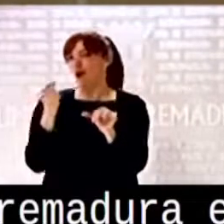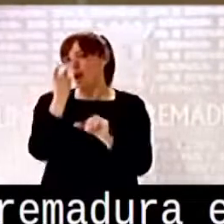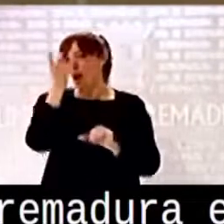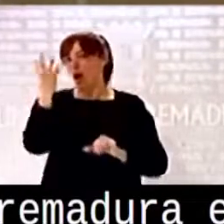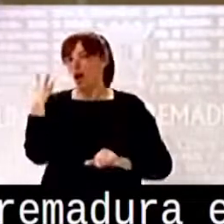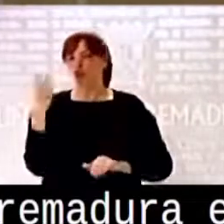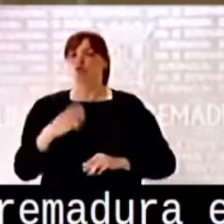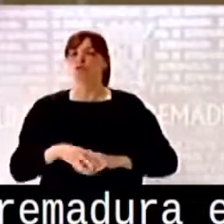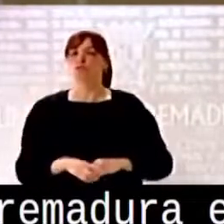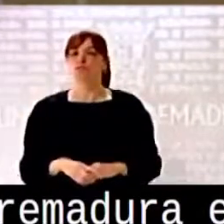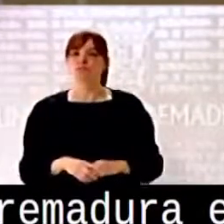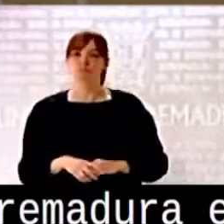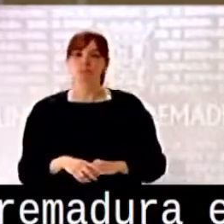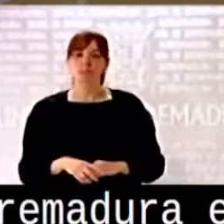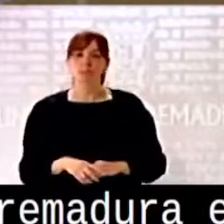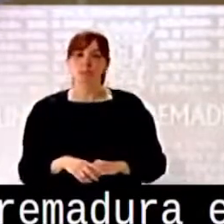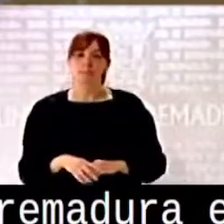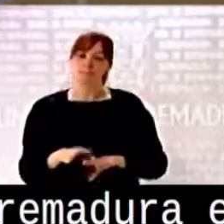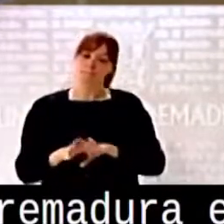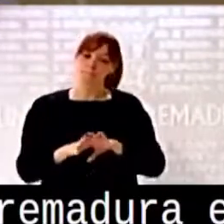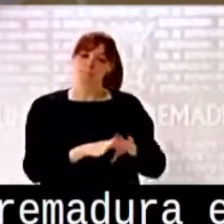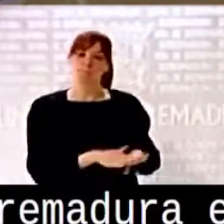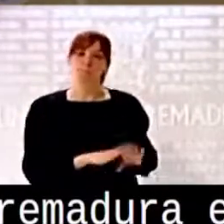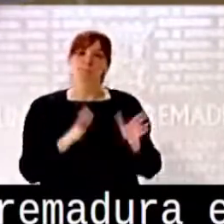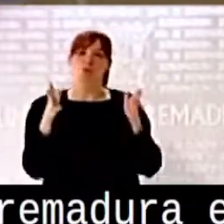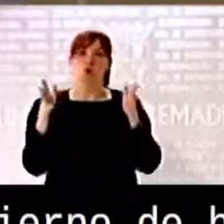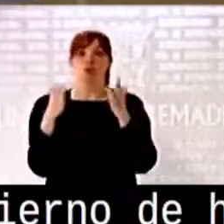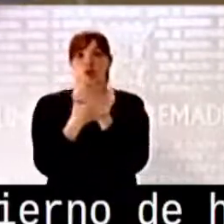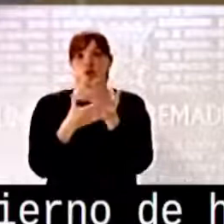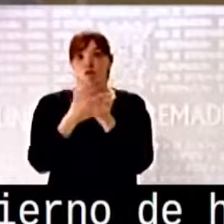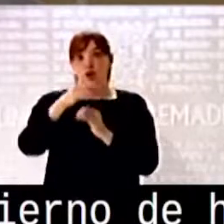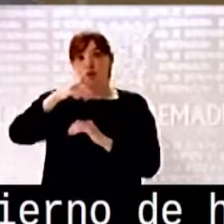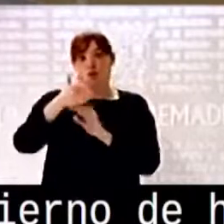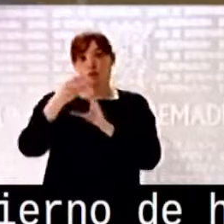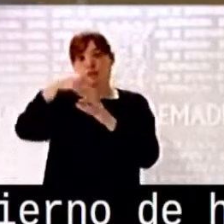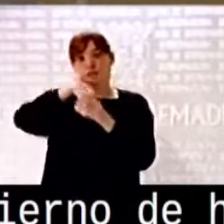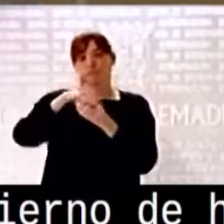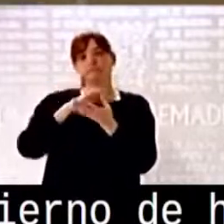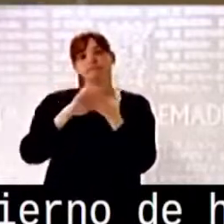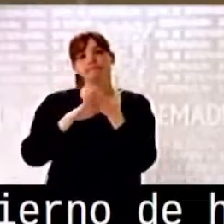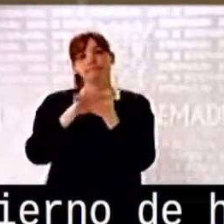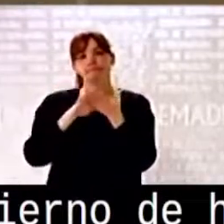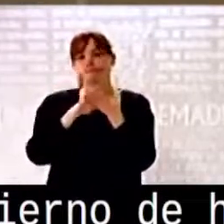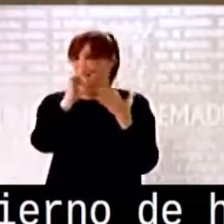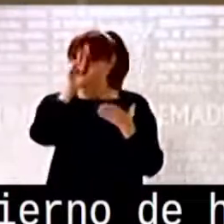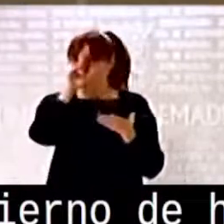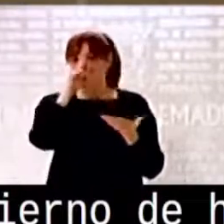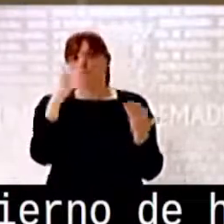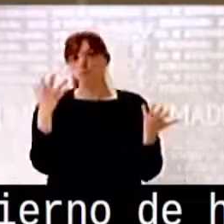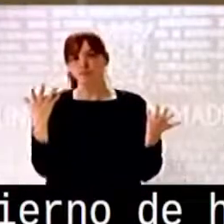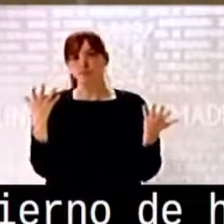años. En el Consejo de Gobierno de hoy hemos hablado y nos preocupa